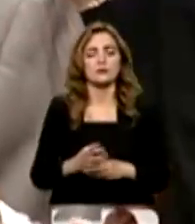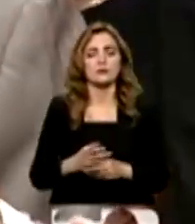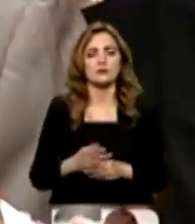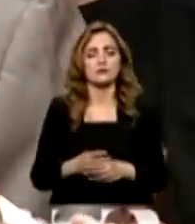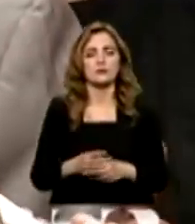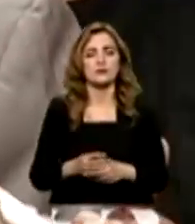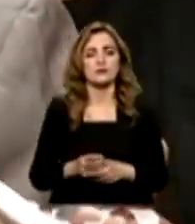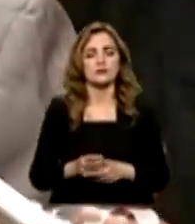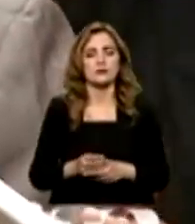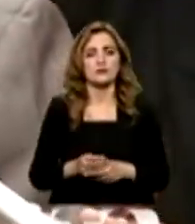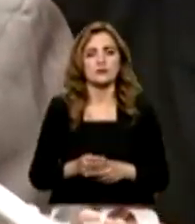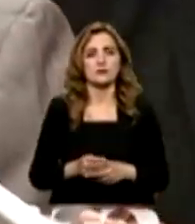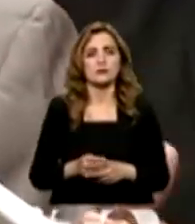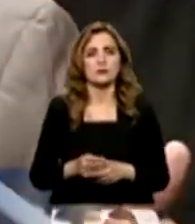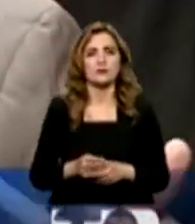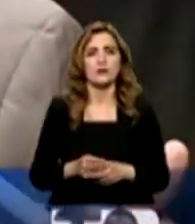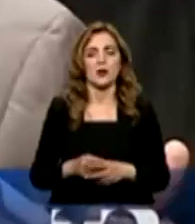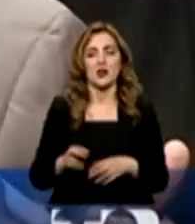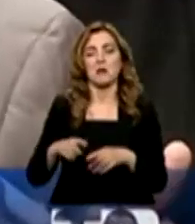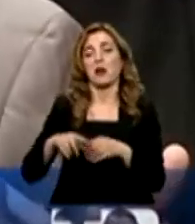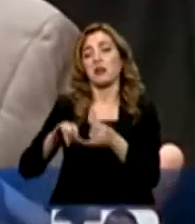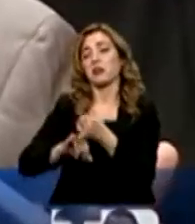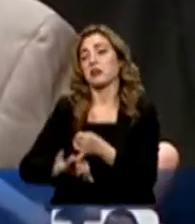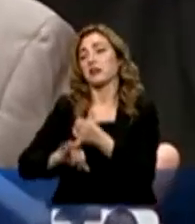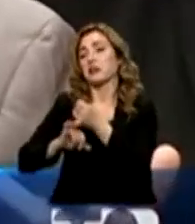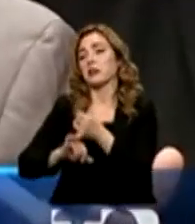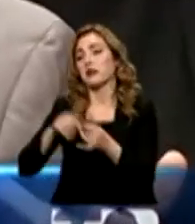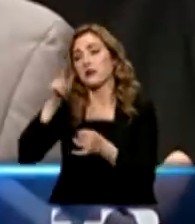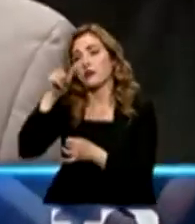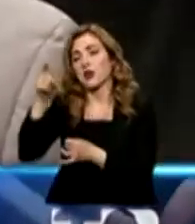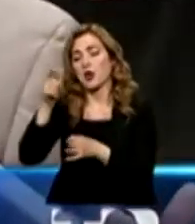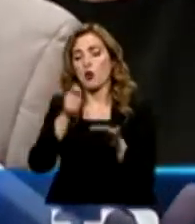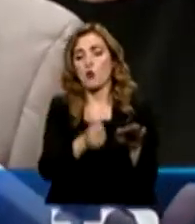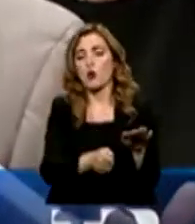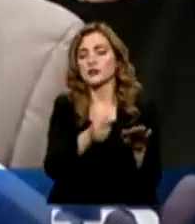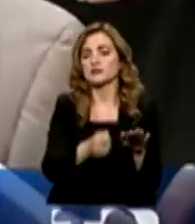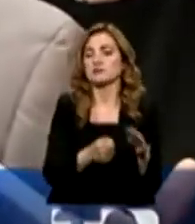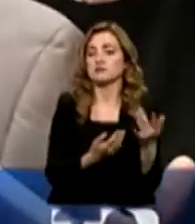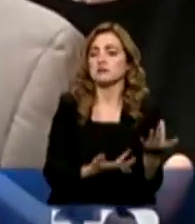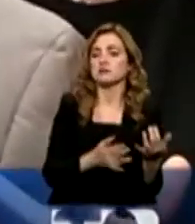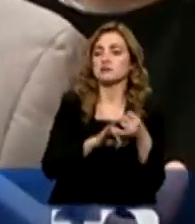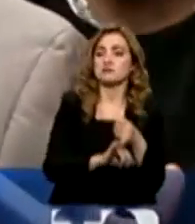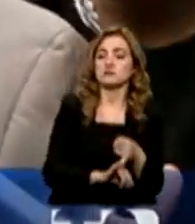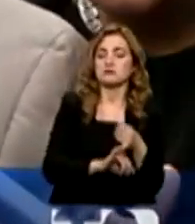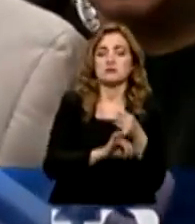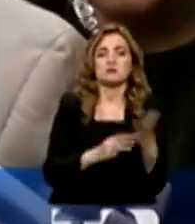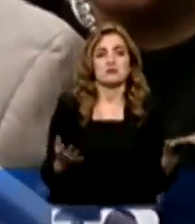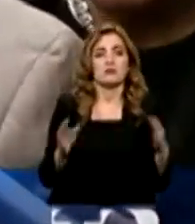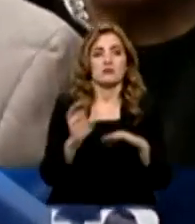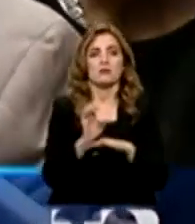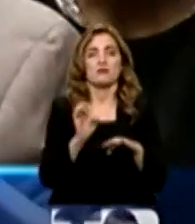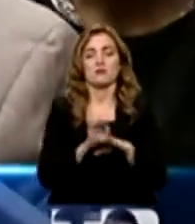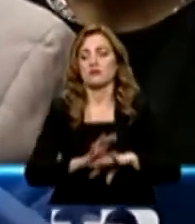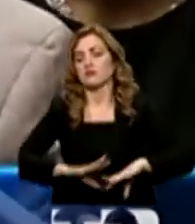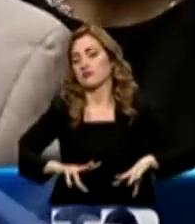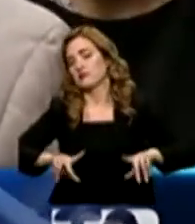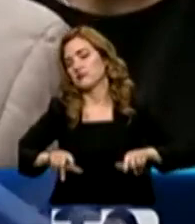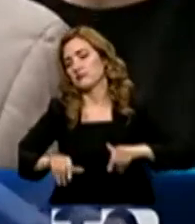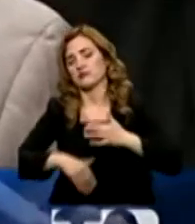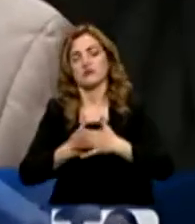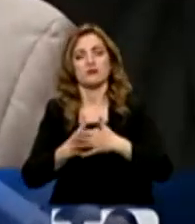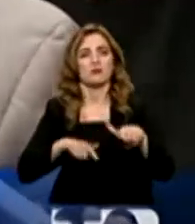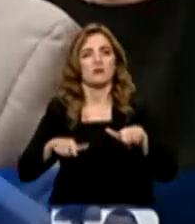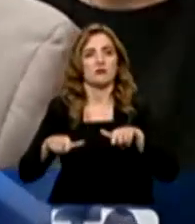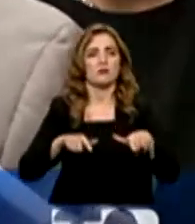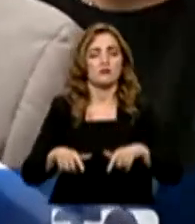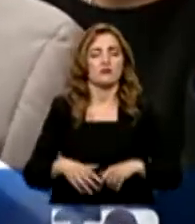Dependemos de los fiscales, dependemos de los jueces. Es una barbaridad. El Ecuador está corrompido en todos los